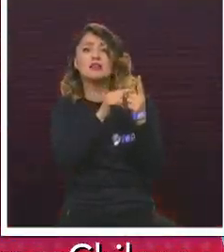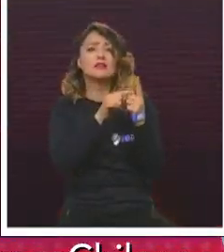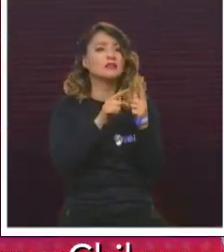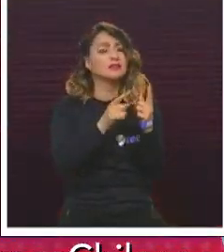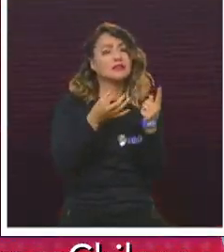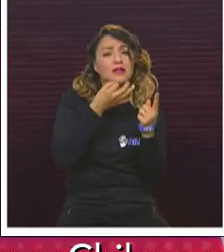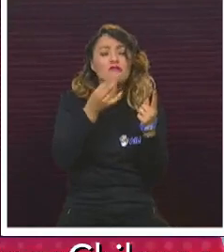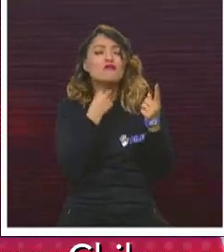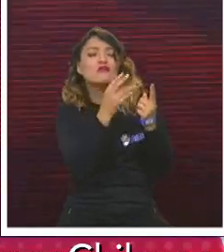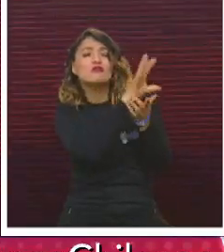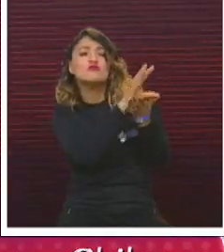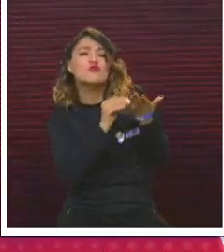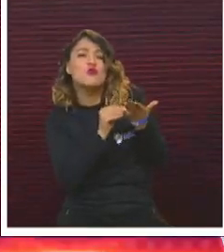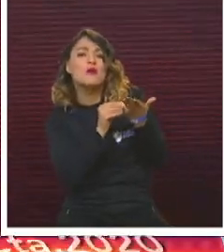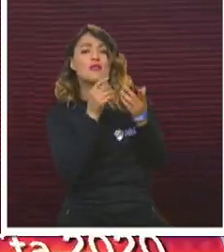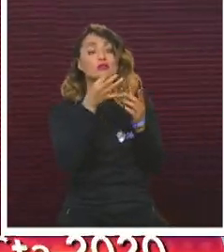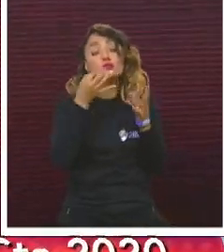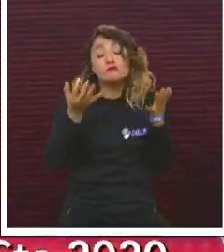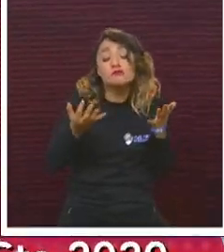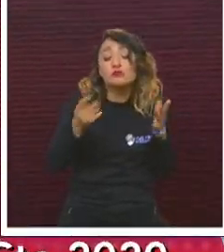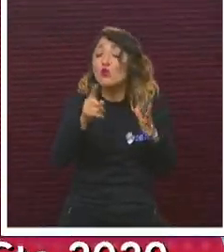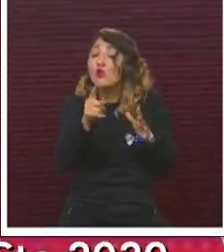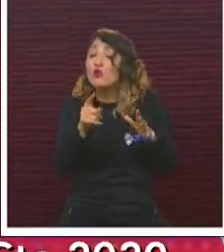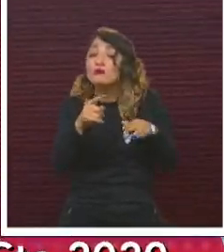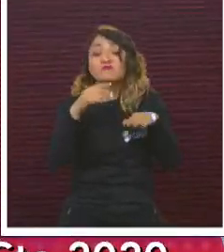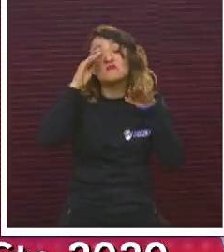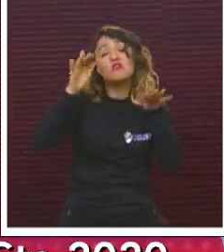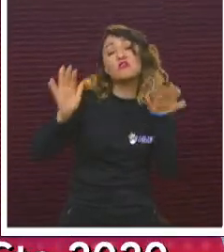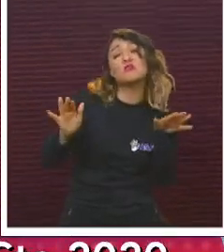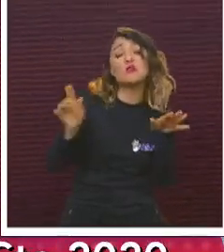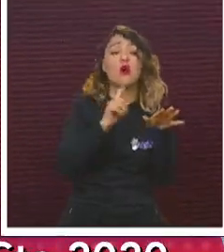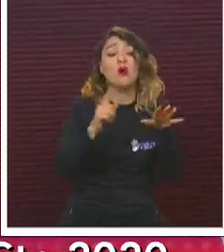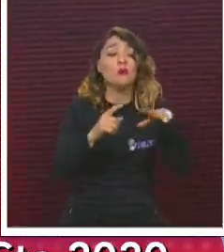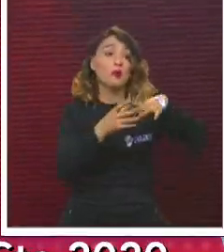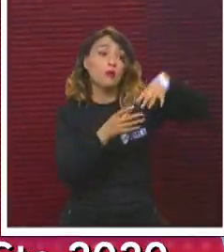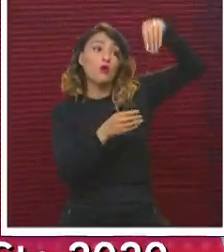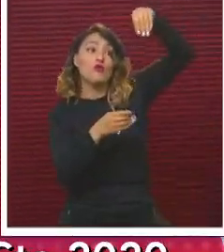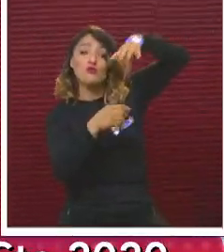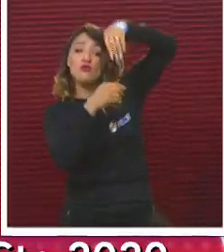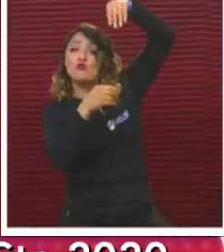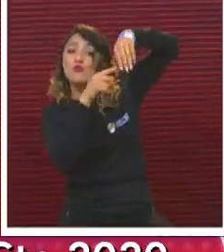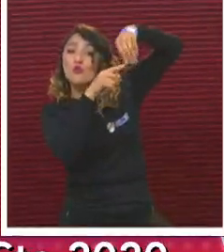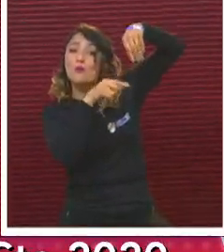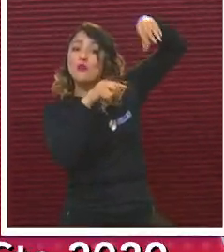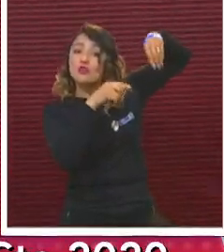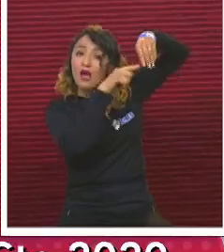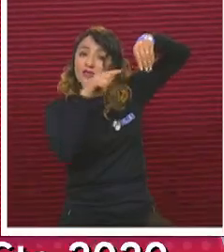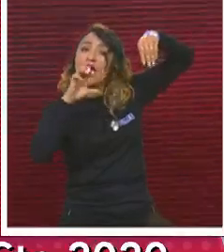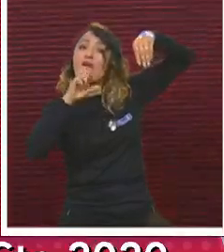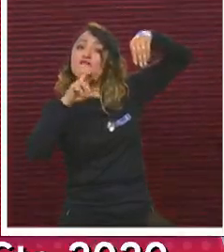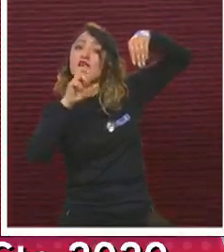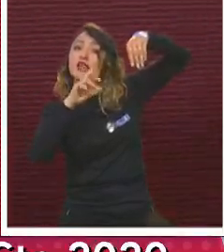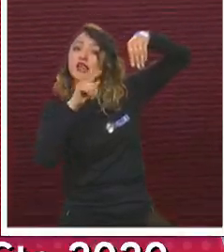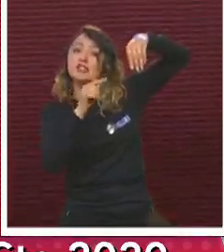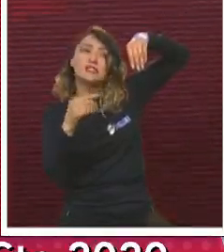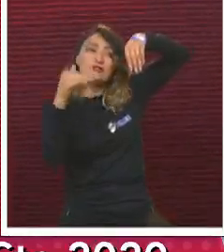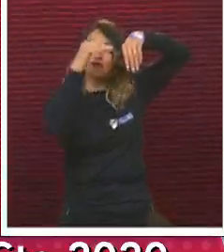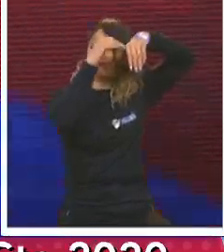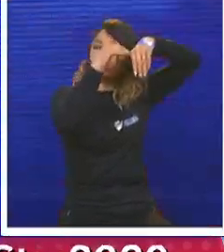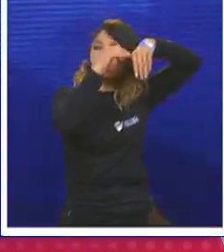¿Ah? Porque tú sabes que de repente aquí tú llegás al Everest, es el gran éxito, pero que es lo más complicado, Martín. La